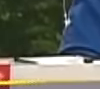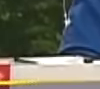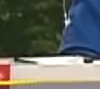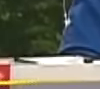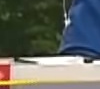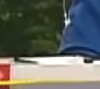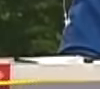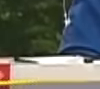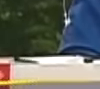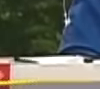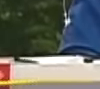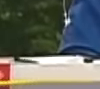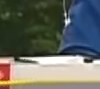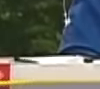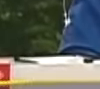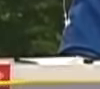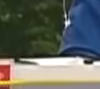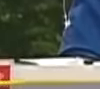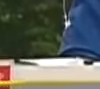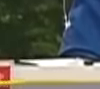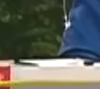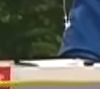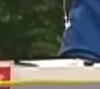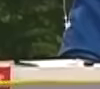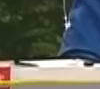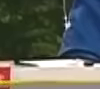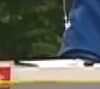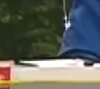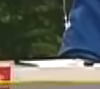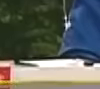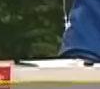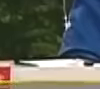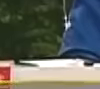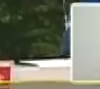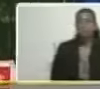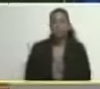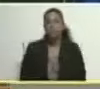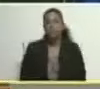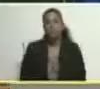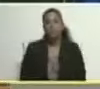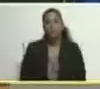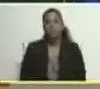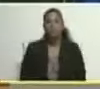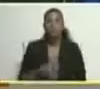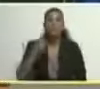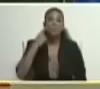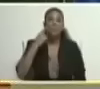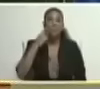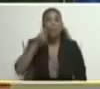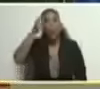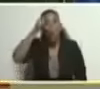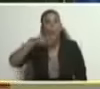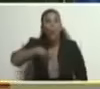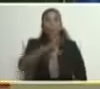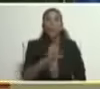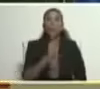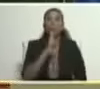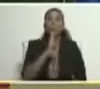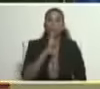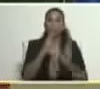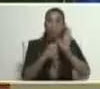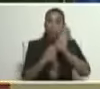militante permanente de una causa justa, y también como embajadora y representante del pueblo de